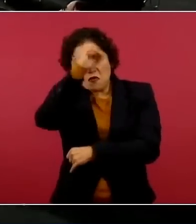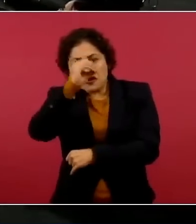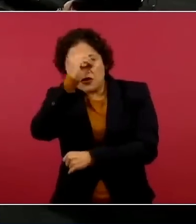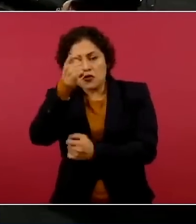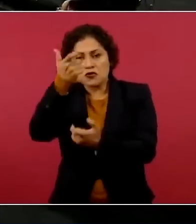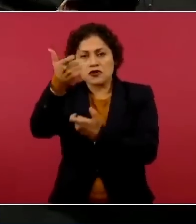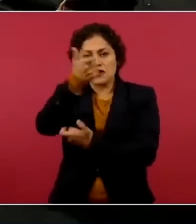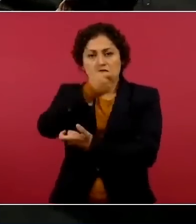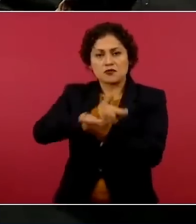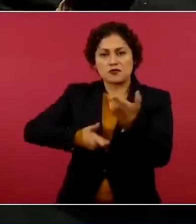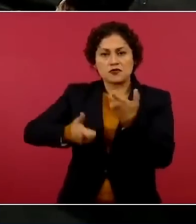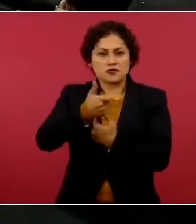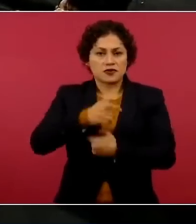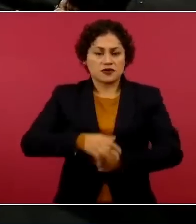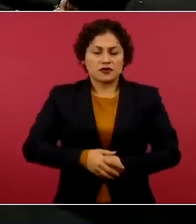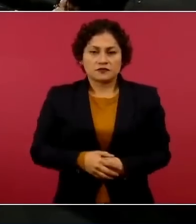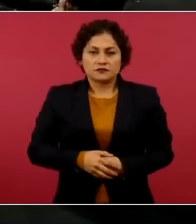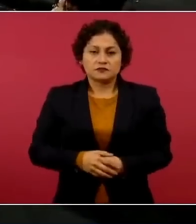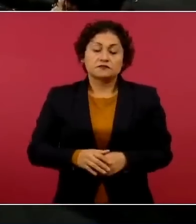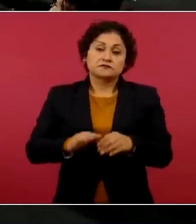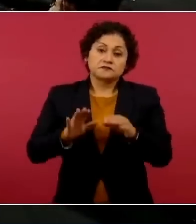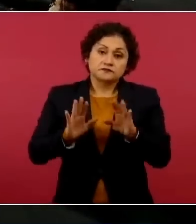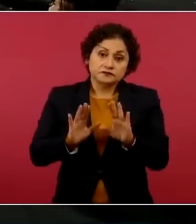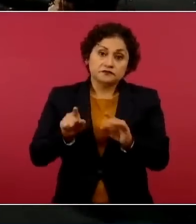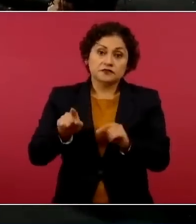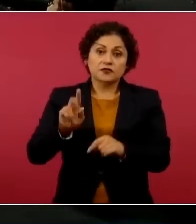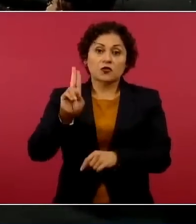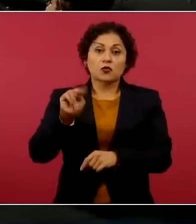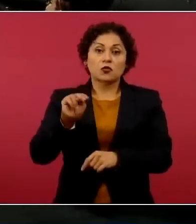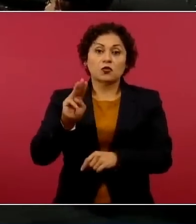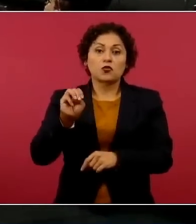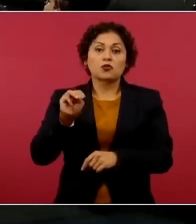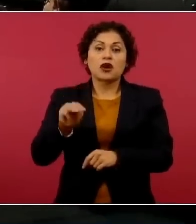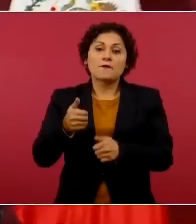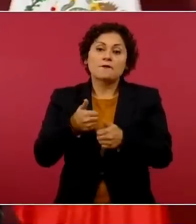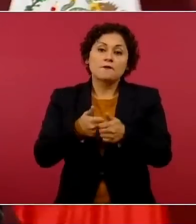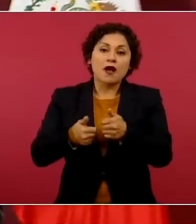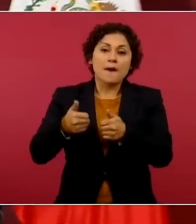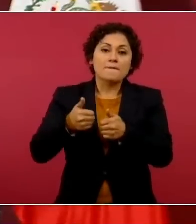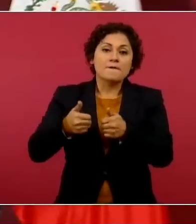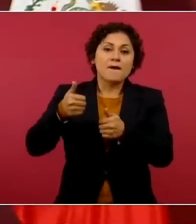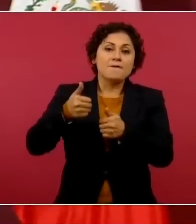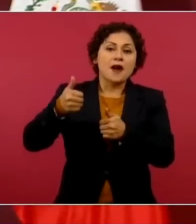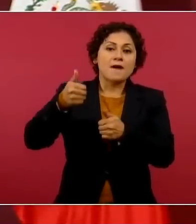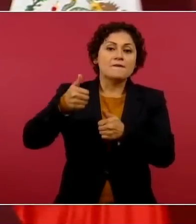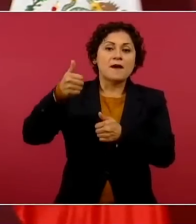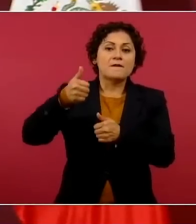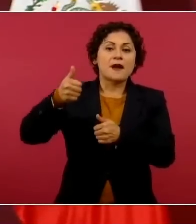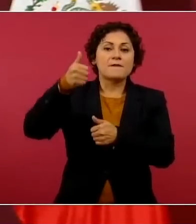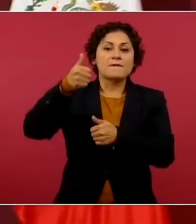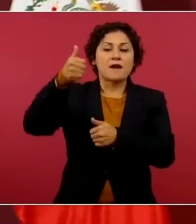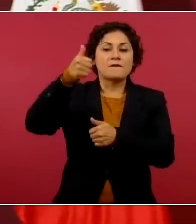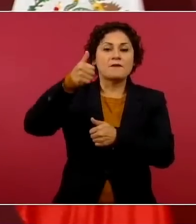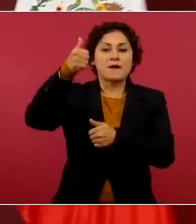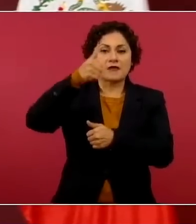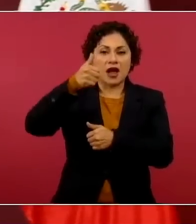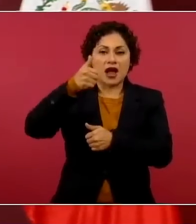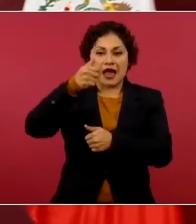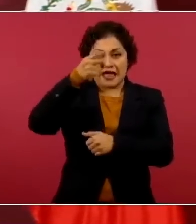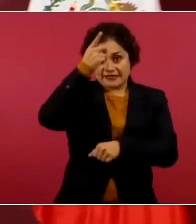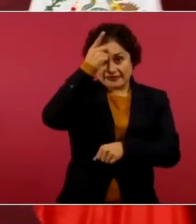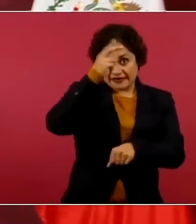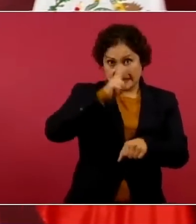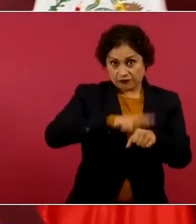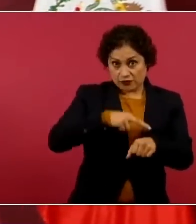Y empezaron a escalar en la UNAM. El director de Economía pasaba a ser el secretario